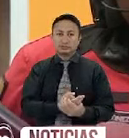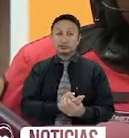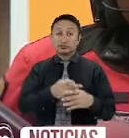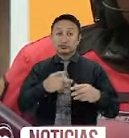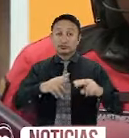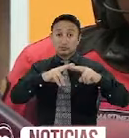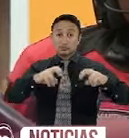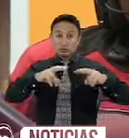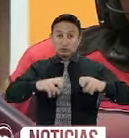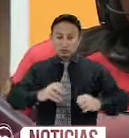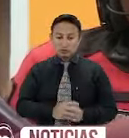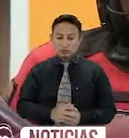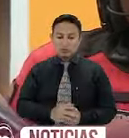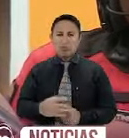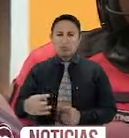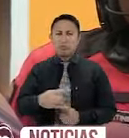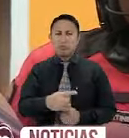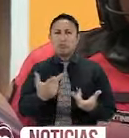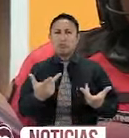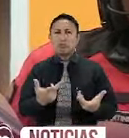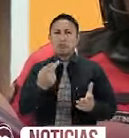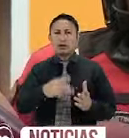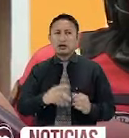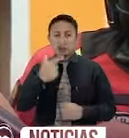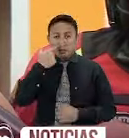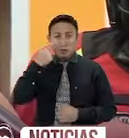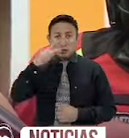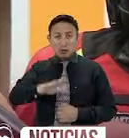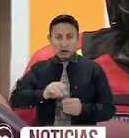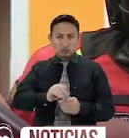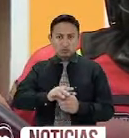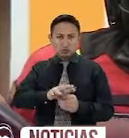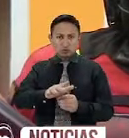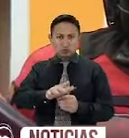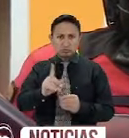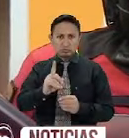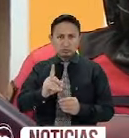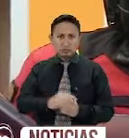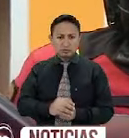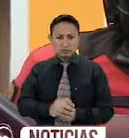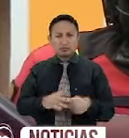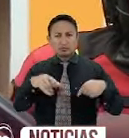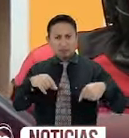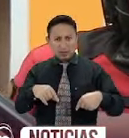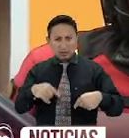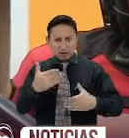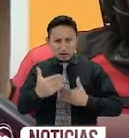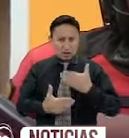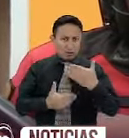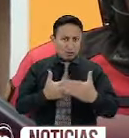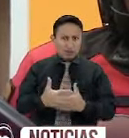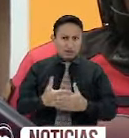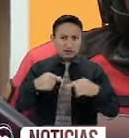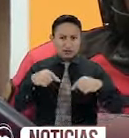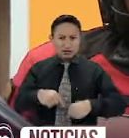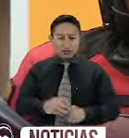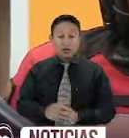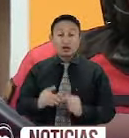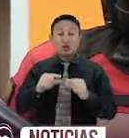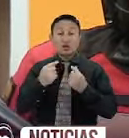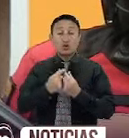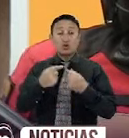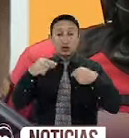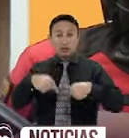inspección pertinente no se determinó una fuga de gas de GLP. Se procedió con las mediciones por parte del grupo de